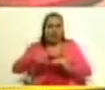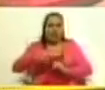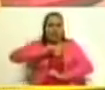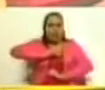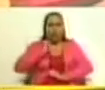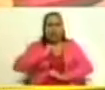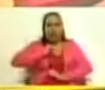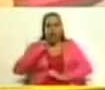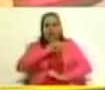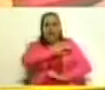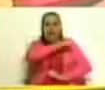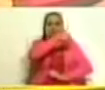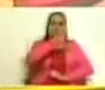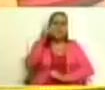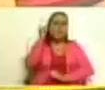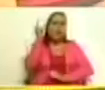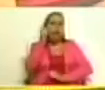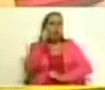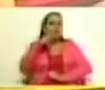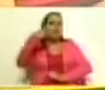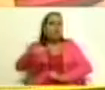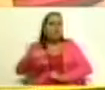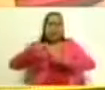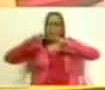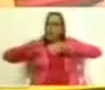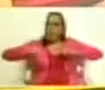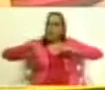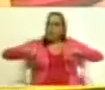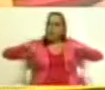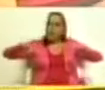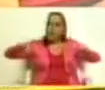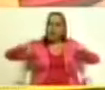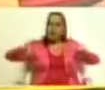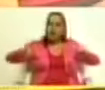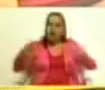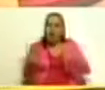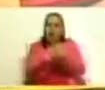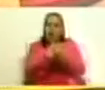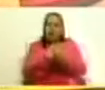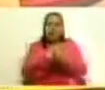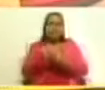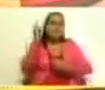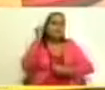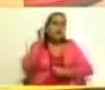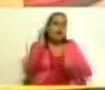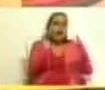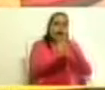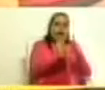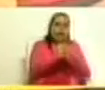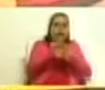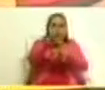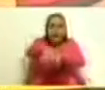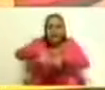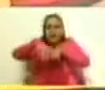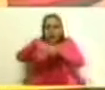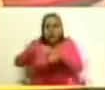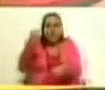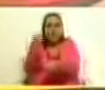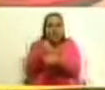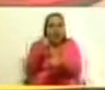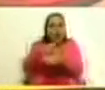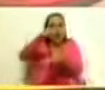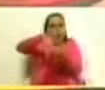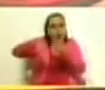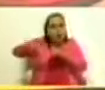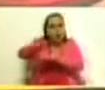a jefes y jefas políticas sentadas con las amas de casa, con los campesinos, con los trabajadores, con los poetas, con